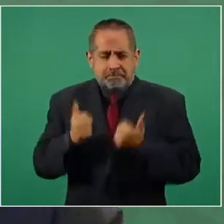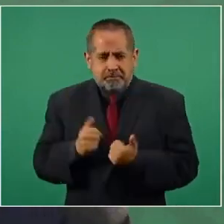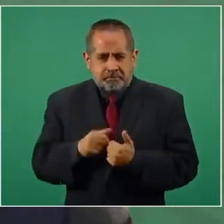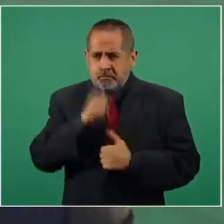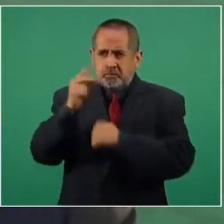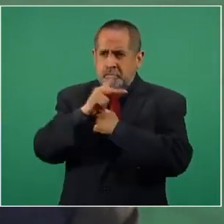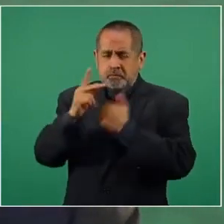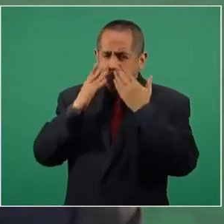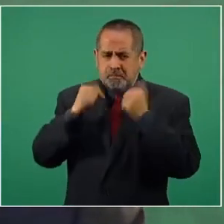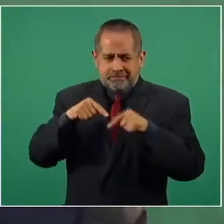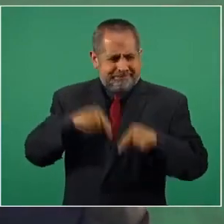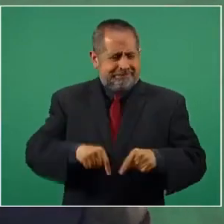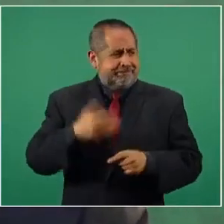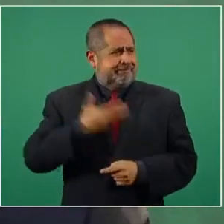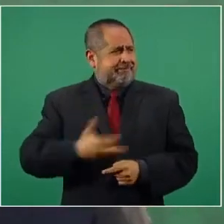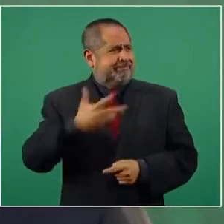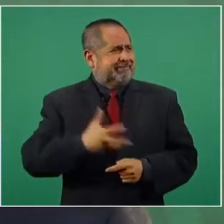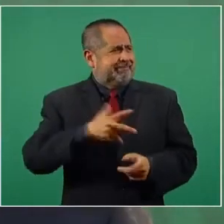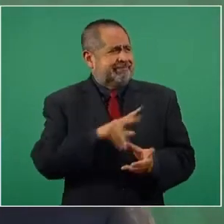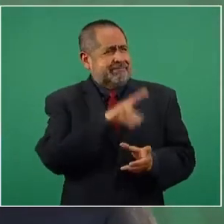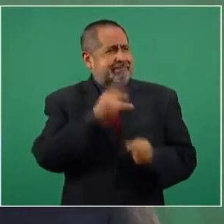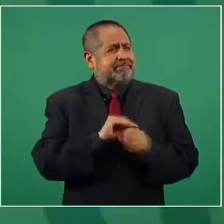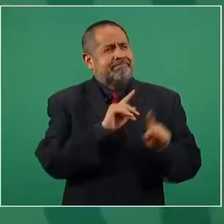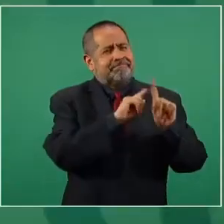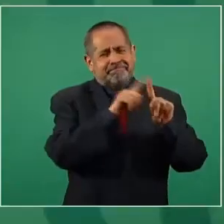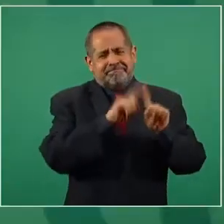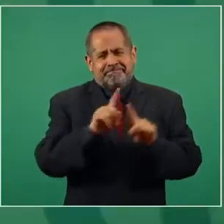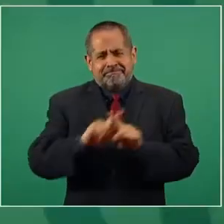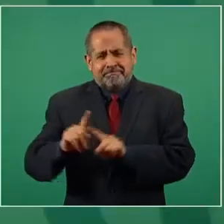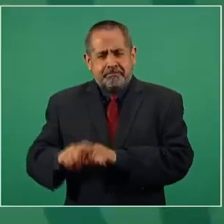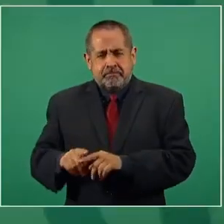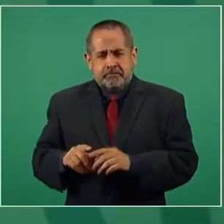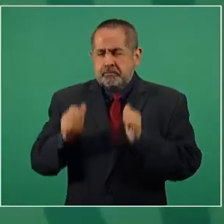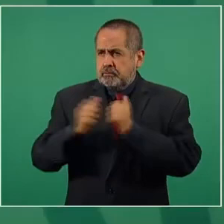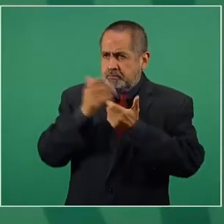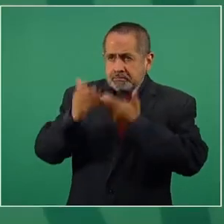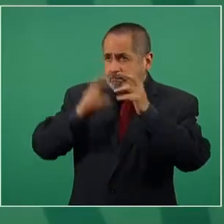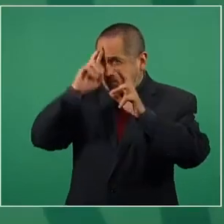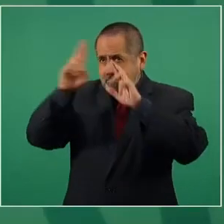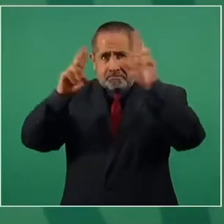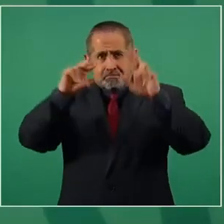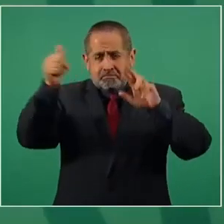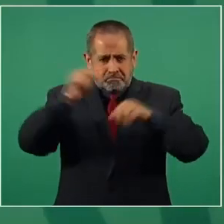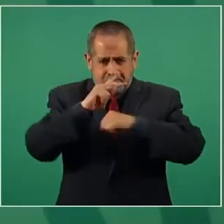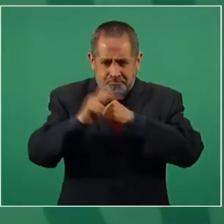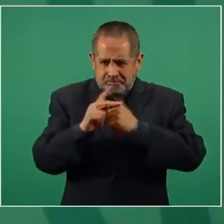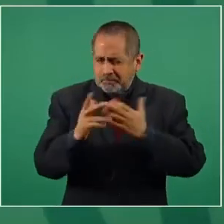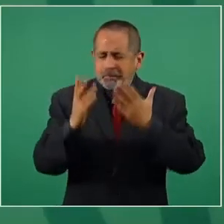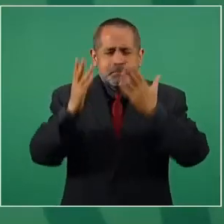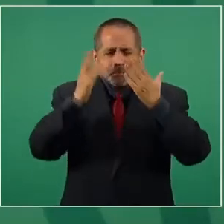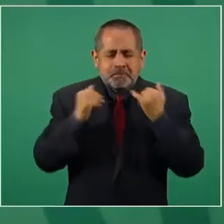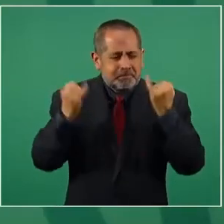otras naciones. No hay, con todo respeto,